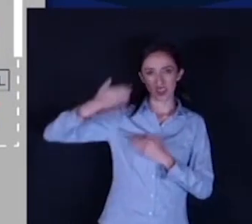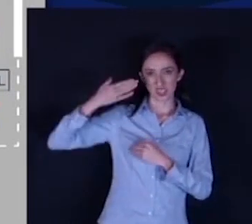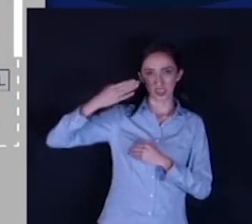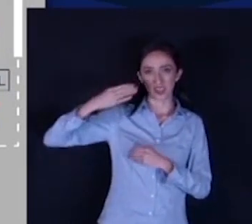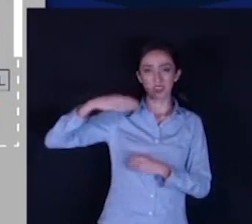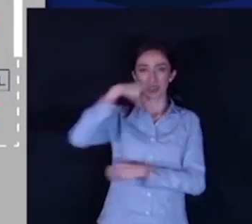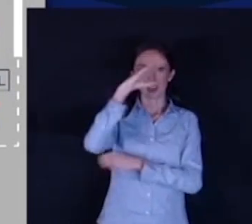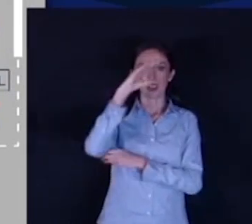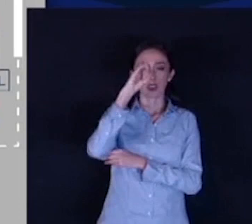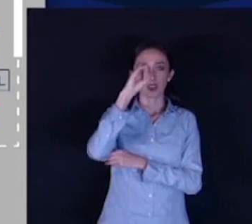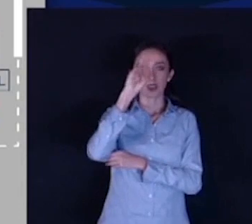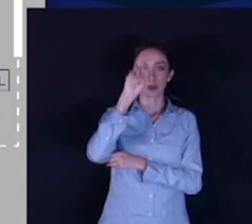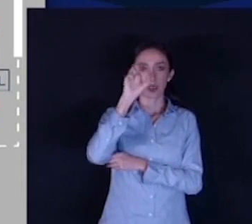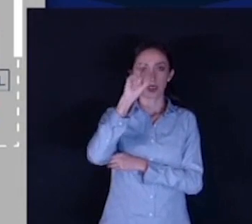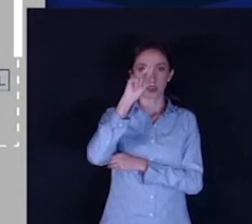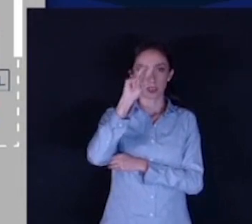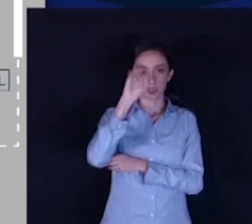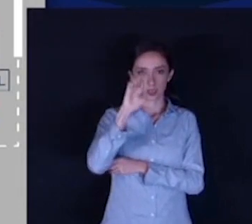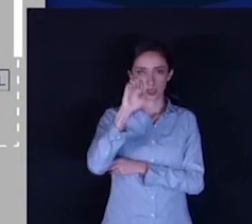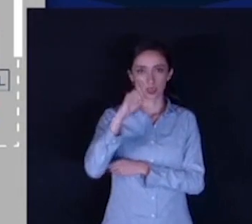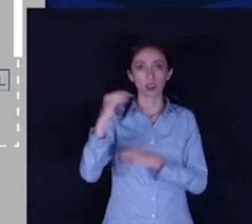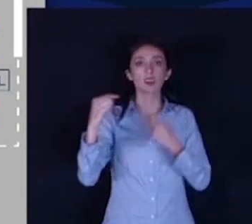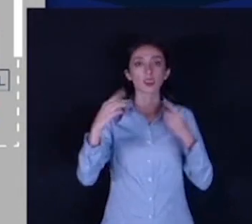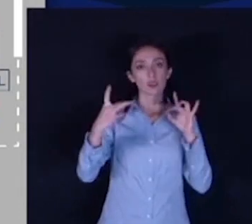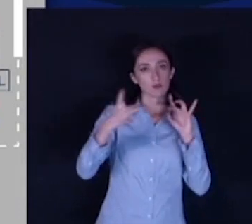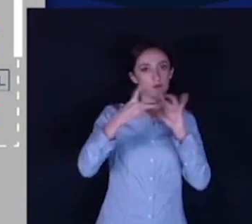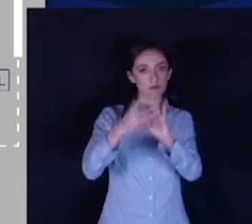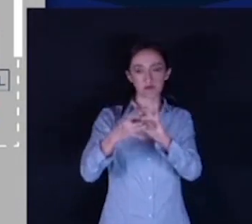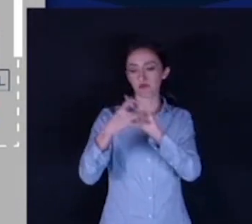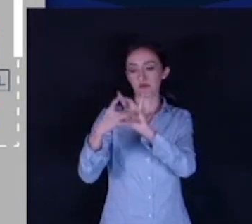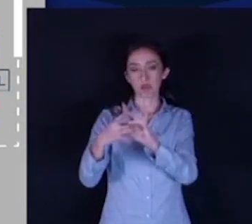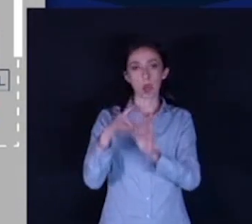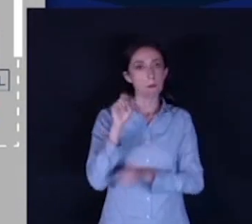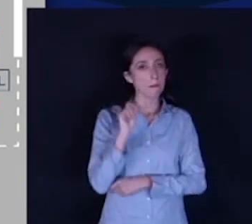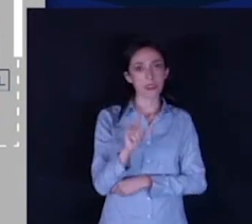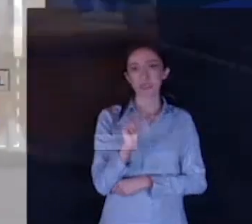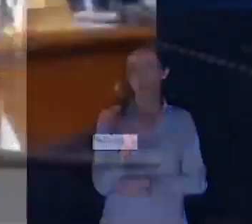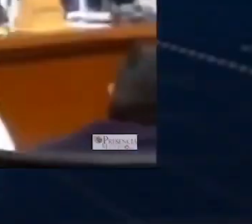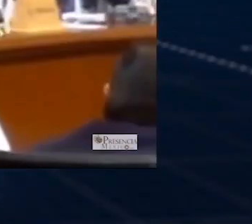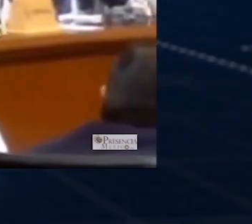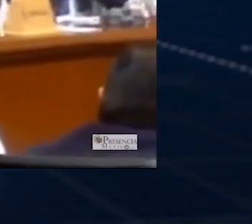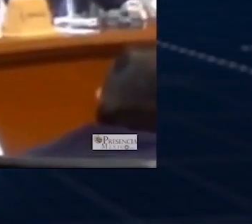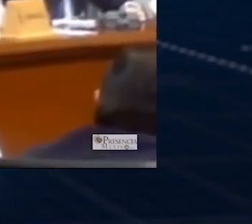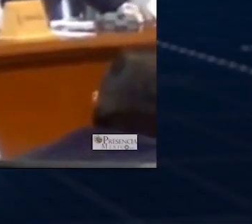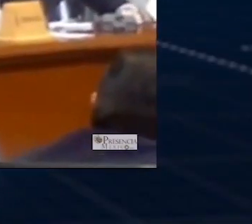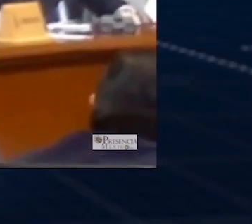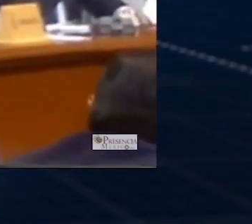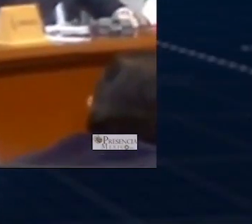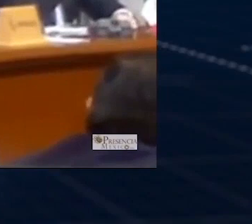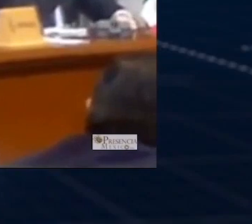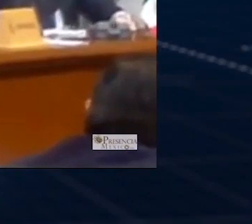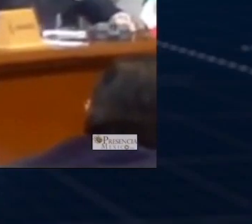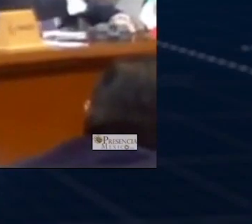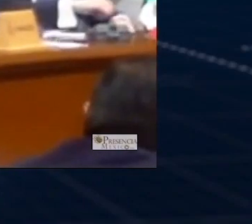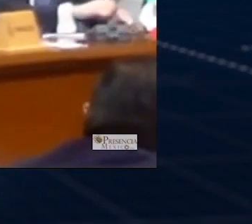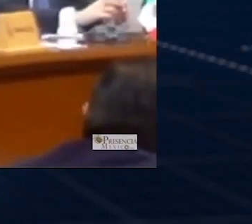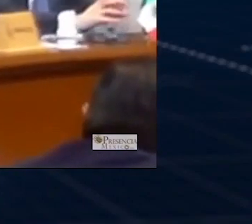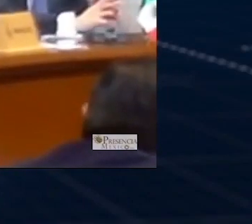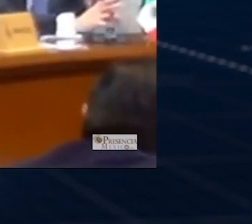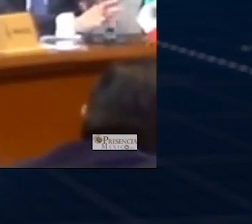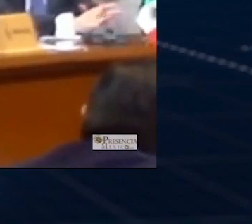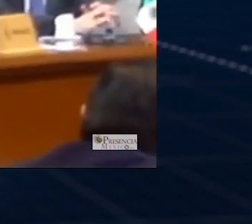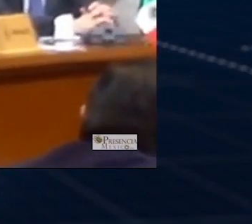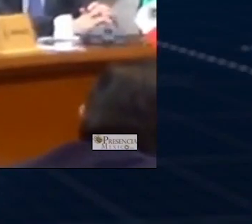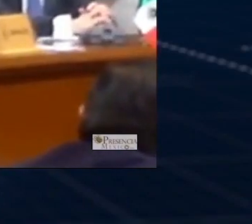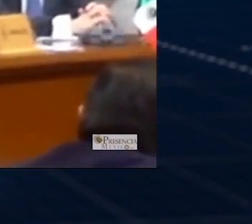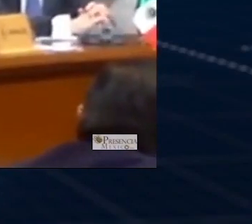sido para deudas personales, enriquecimiento ilícito y apoyo a su partido político. De la extradición poco se habló durante el